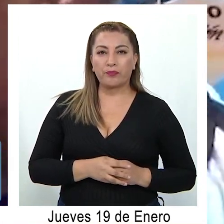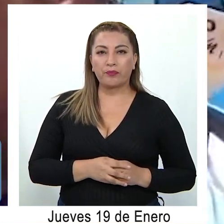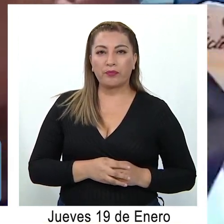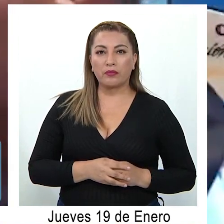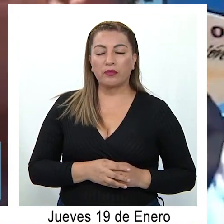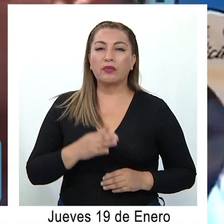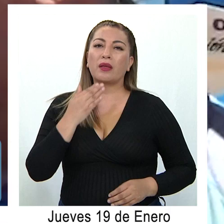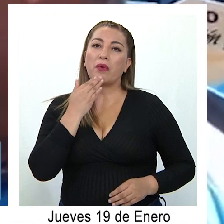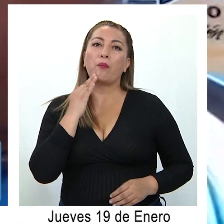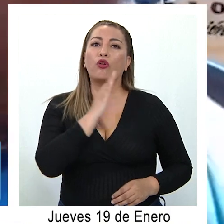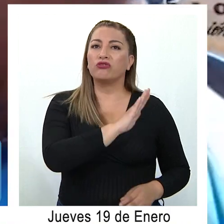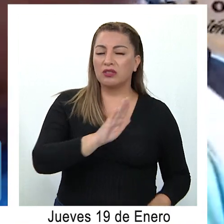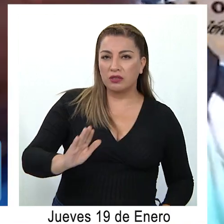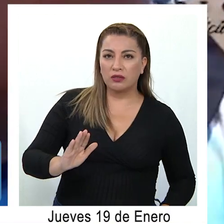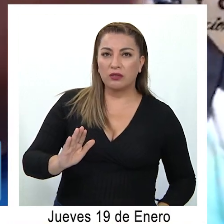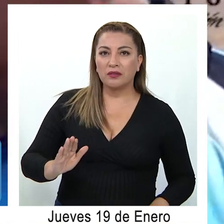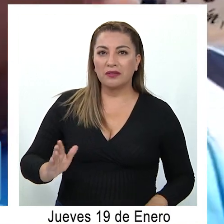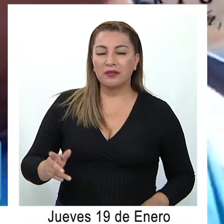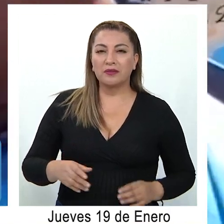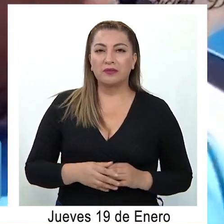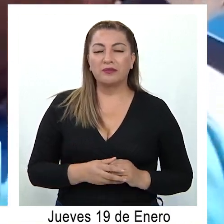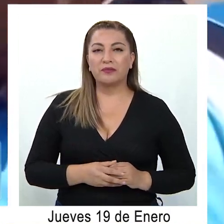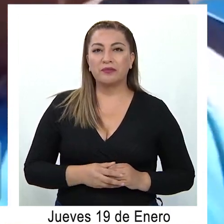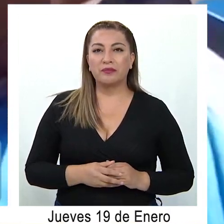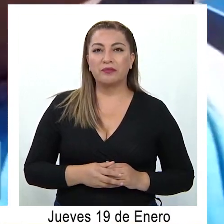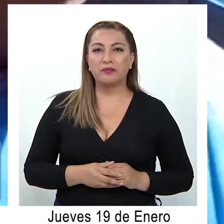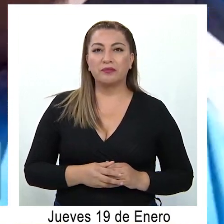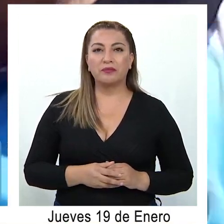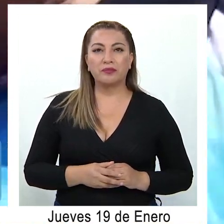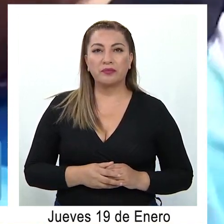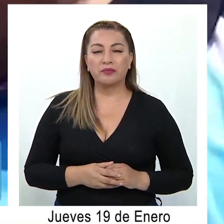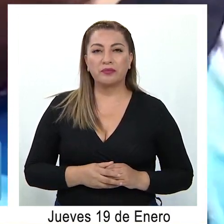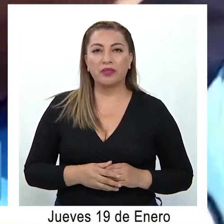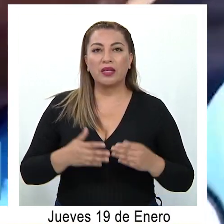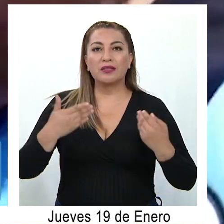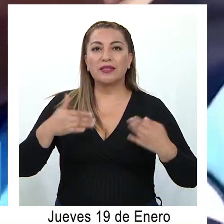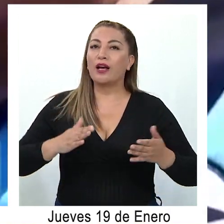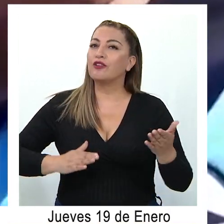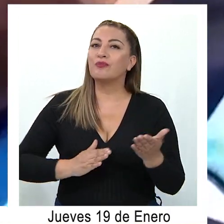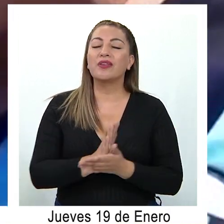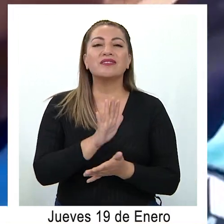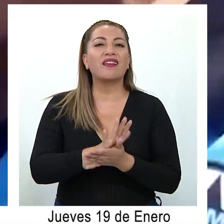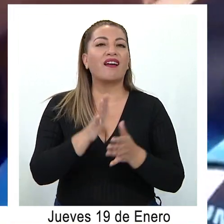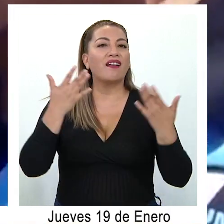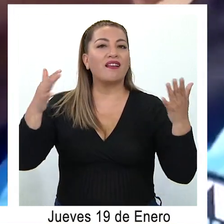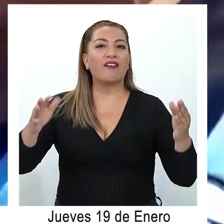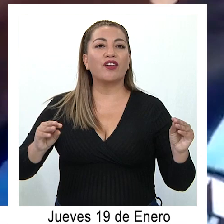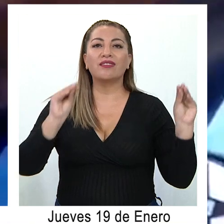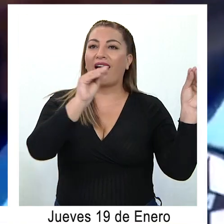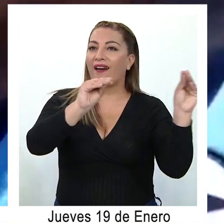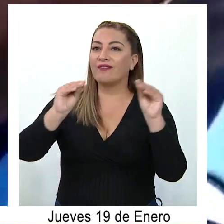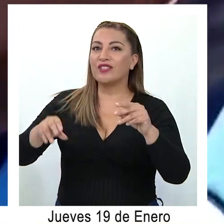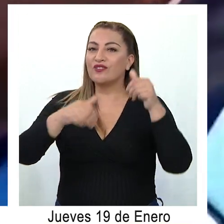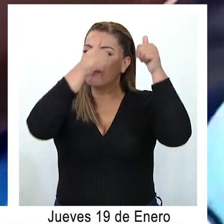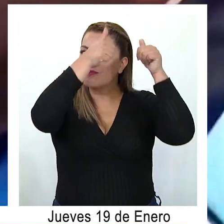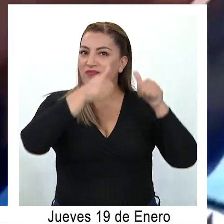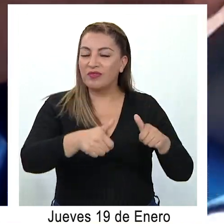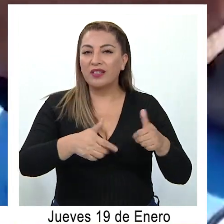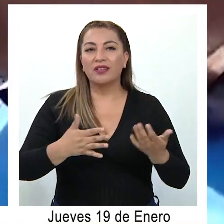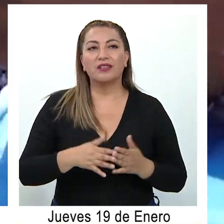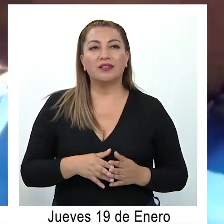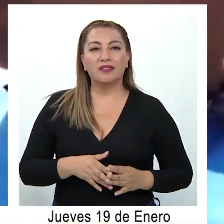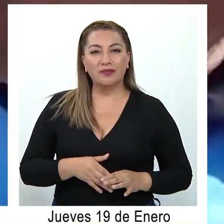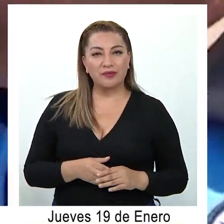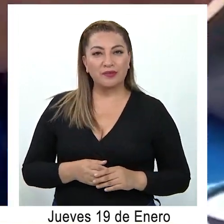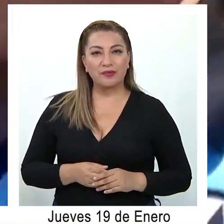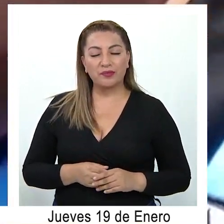y románticos. Así que ya está lanzada la fiesta, ya está lanzada la convocatoria y esperamos de